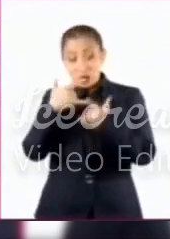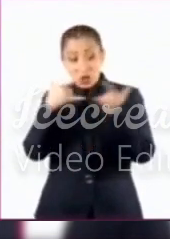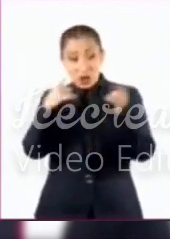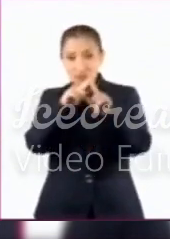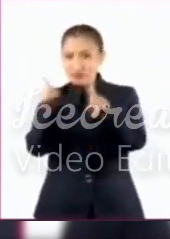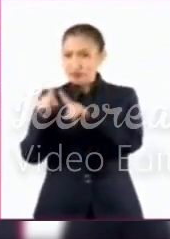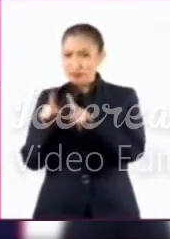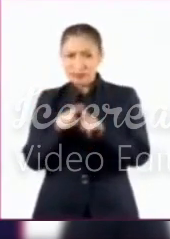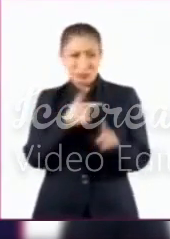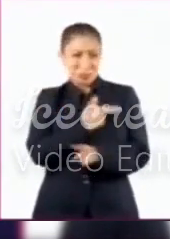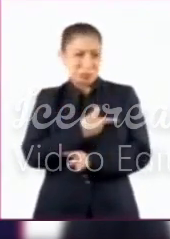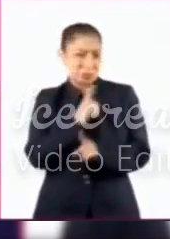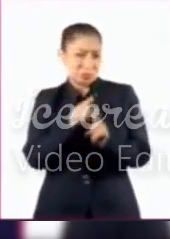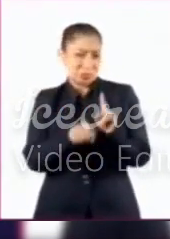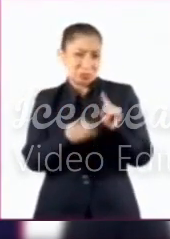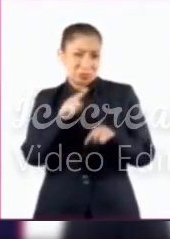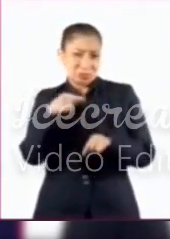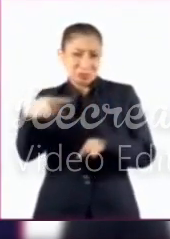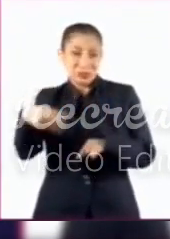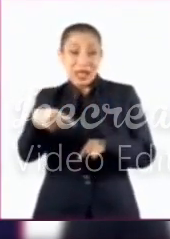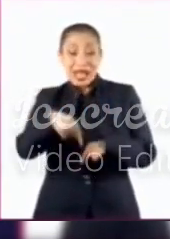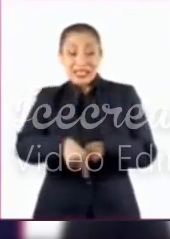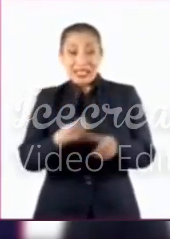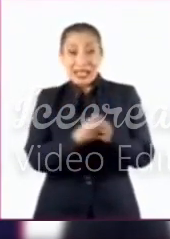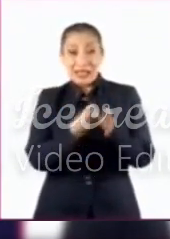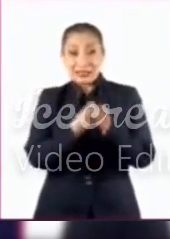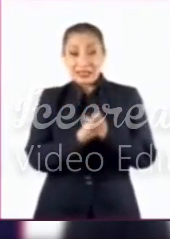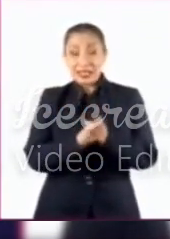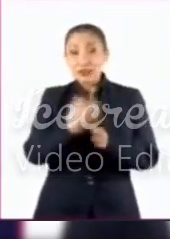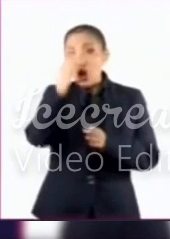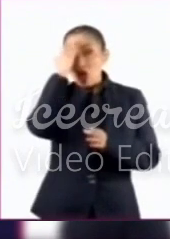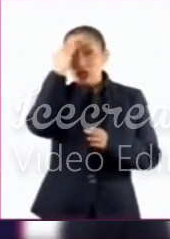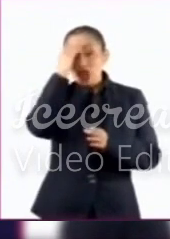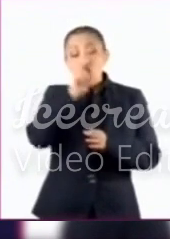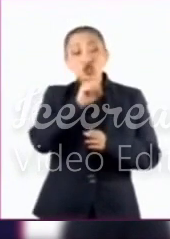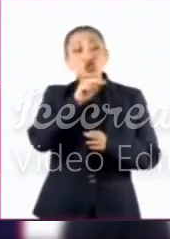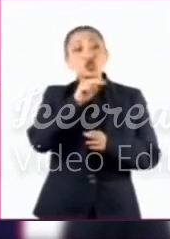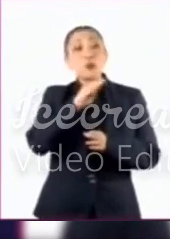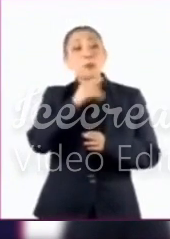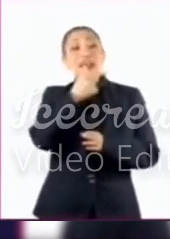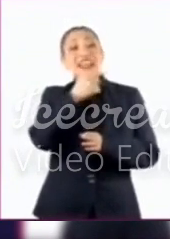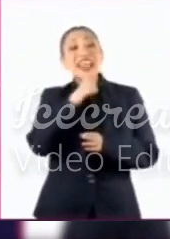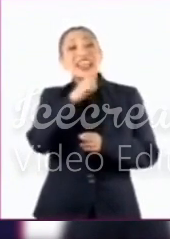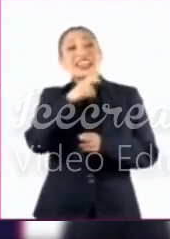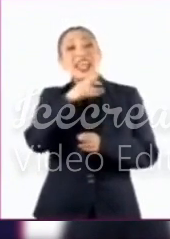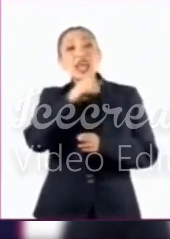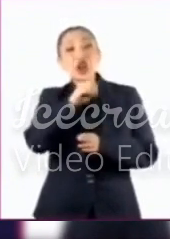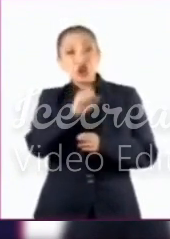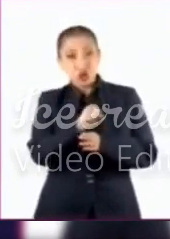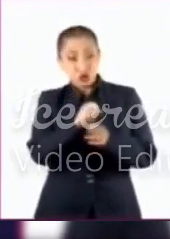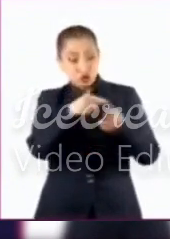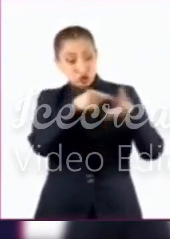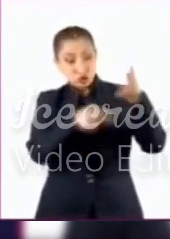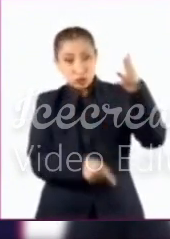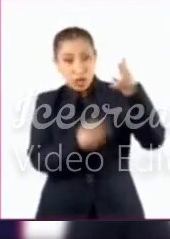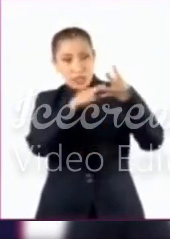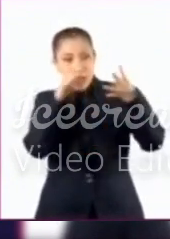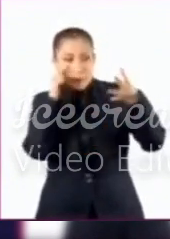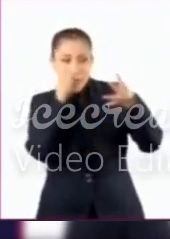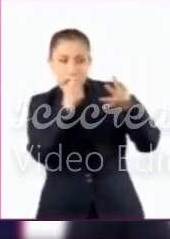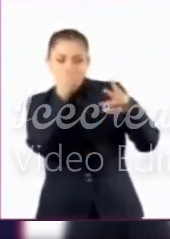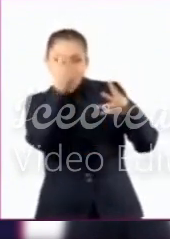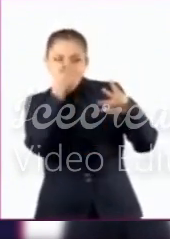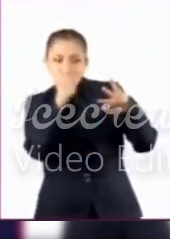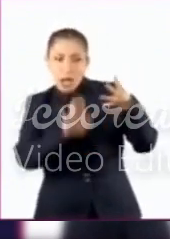para todos los gustos. En esta clase conocieron los tipos de subgéneros más representativos del cuento y aprendieron a